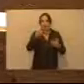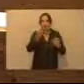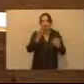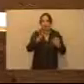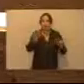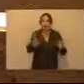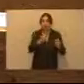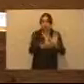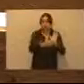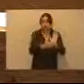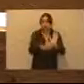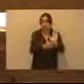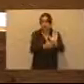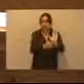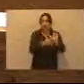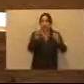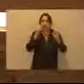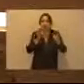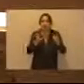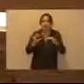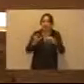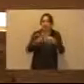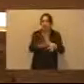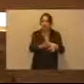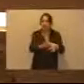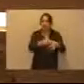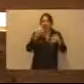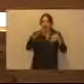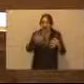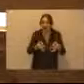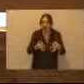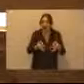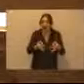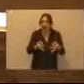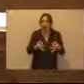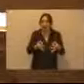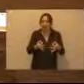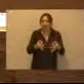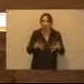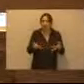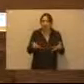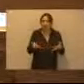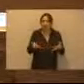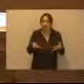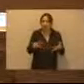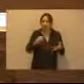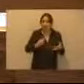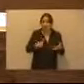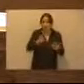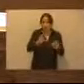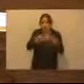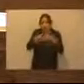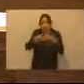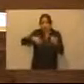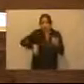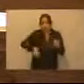non se corresponda de ninguna maneira con o que ven os profesionales e o